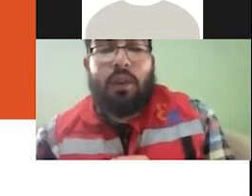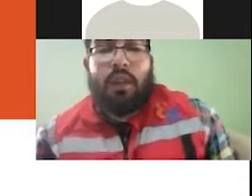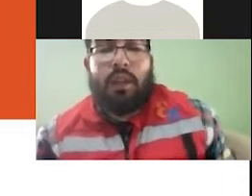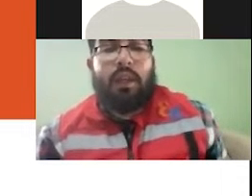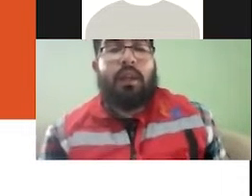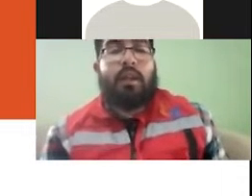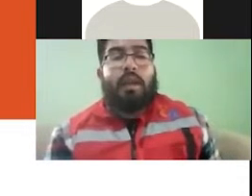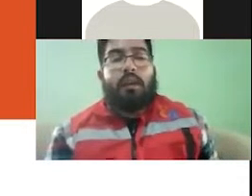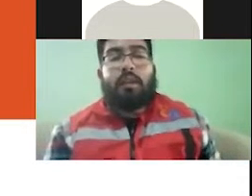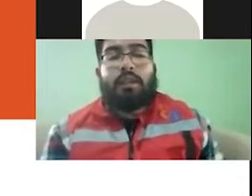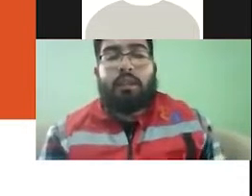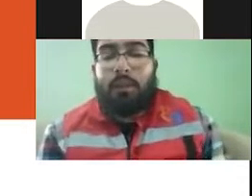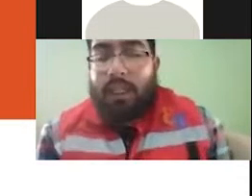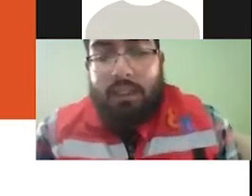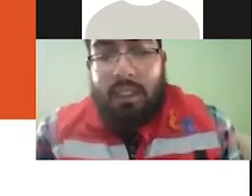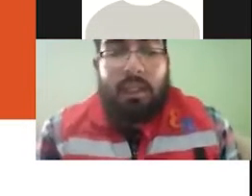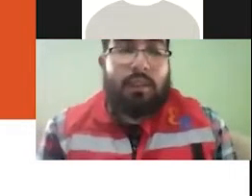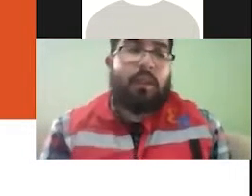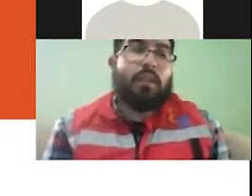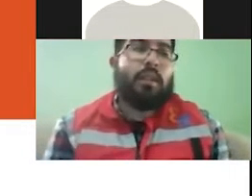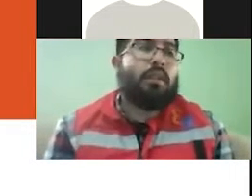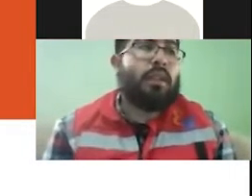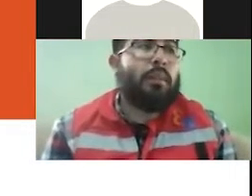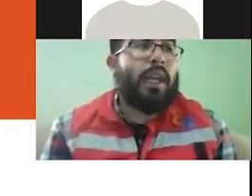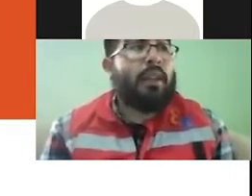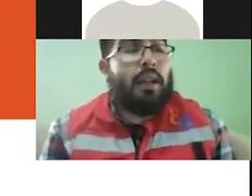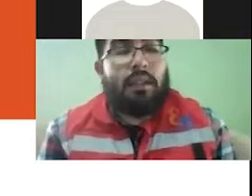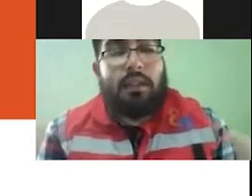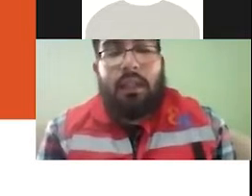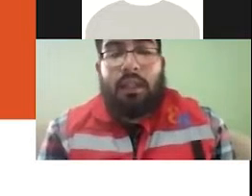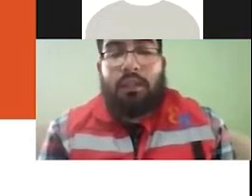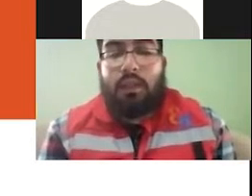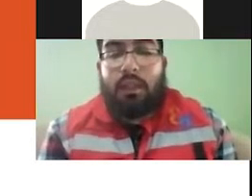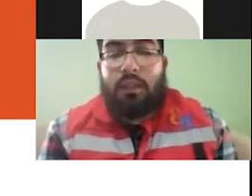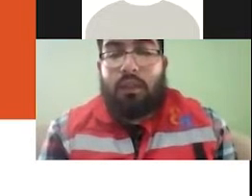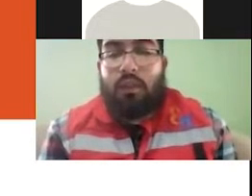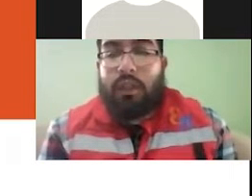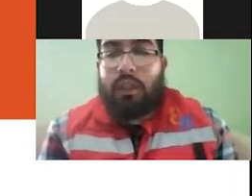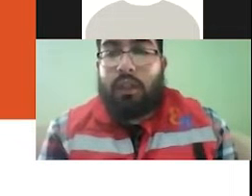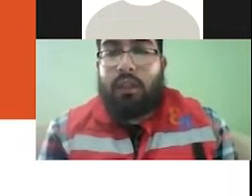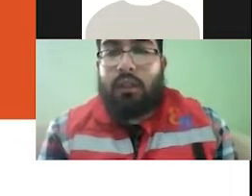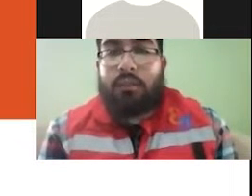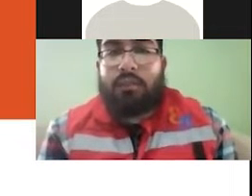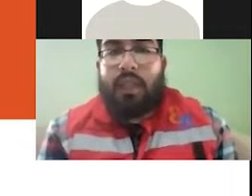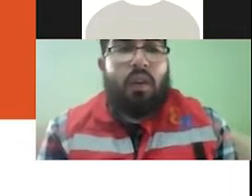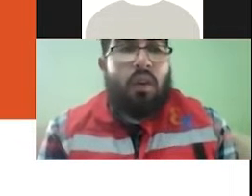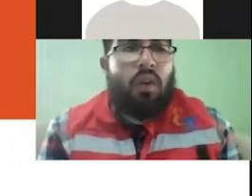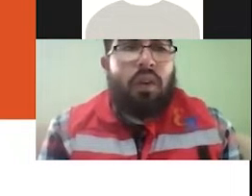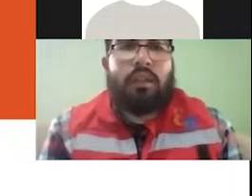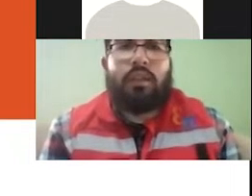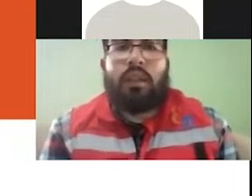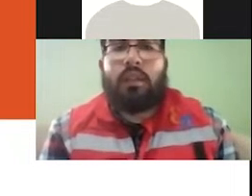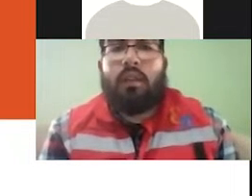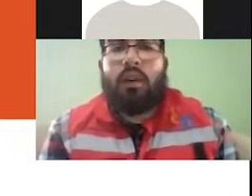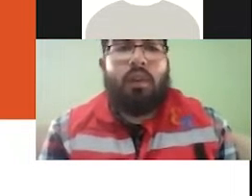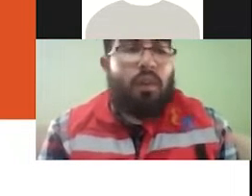necesario llamar a los servicios de emergencia, que se utilizaron, no sé, vendas, que se utilizó alcohol, que